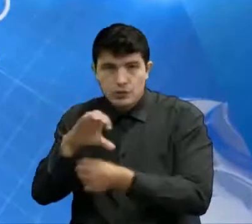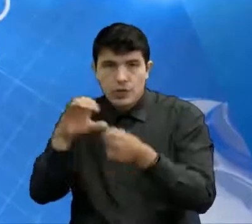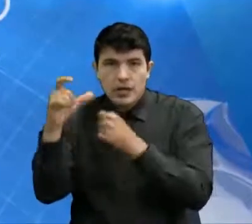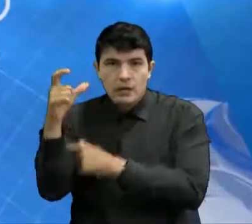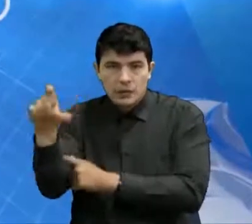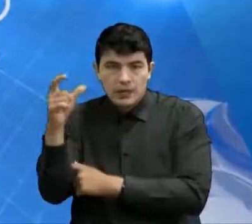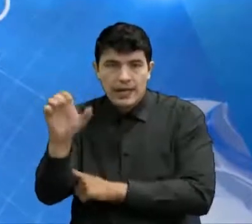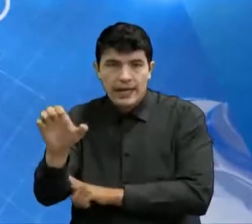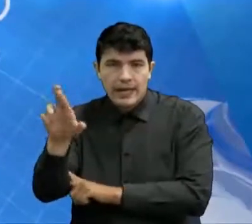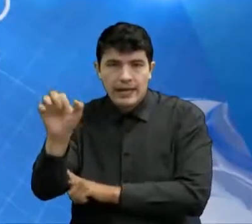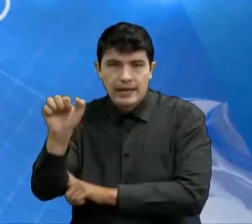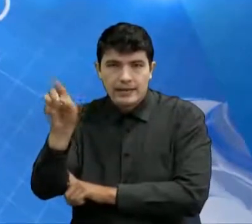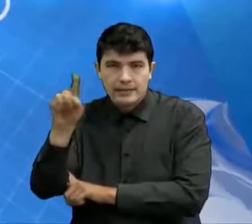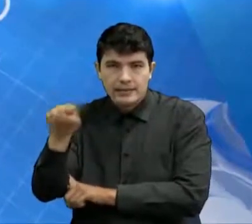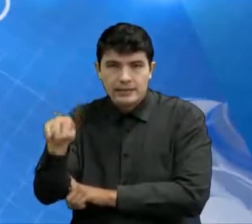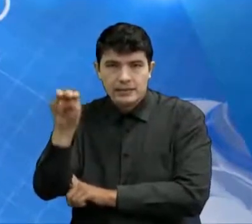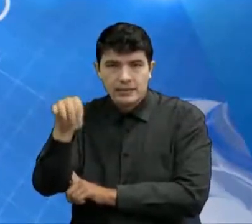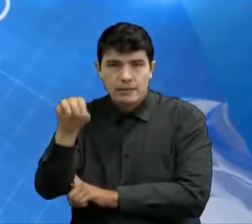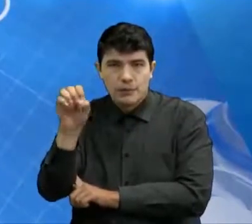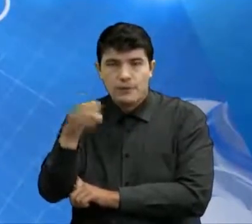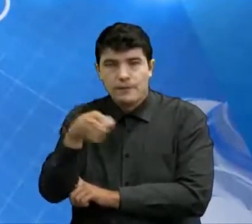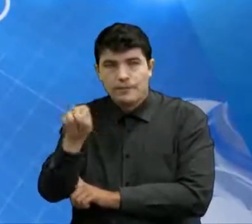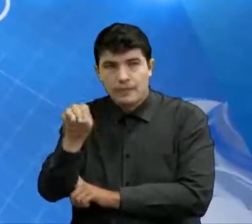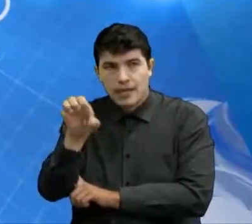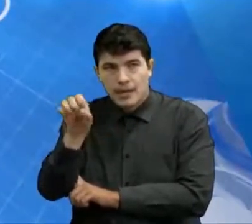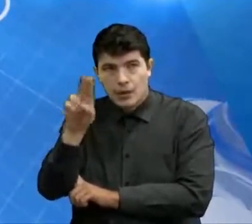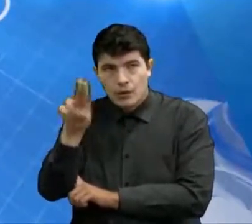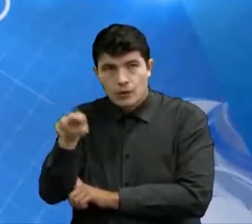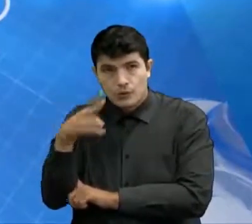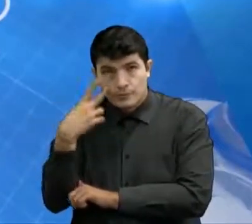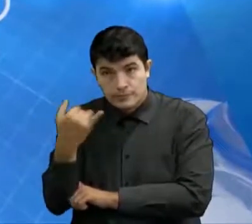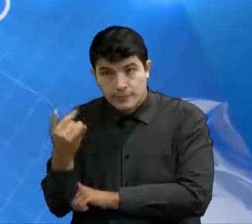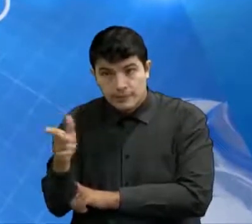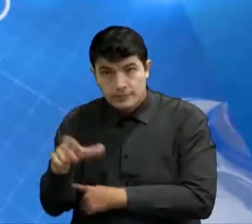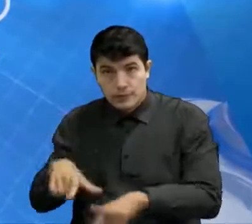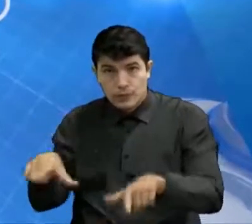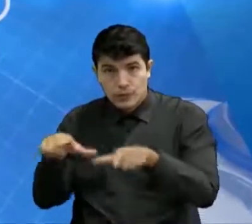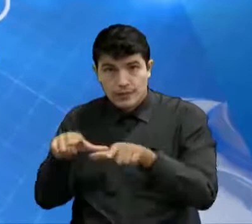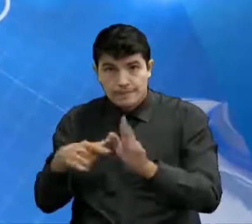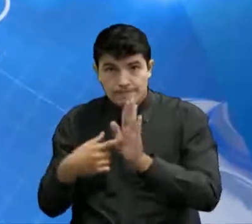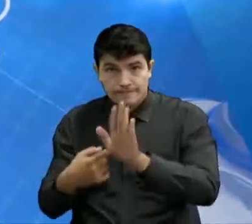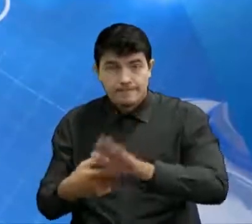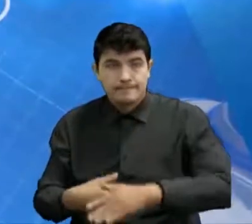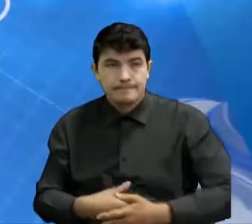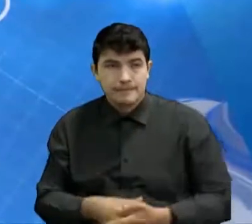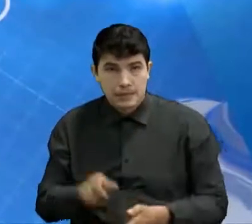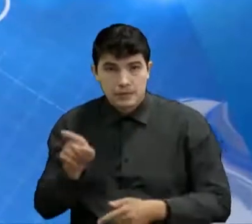vemos las imágenes del lugar del accidente de este camión que transportaba carbón.